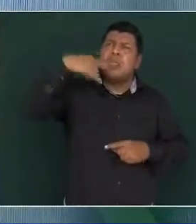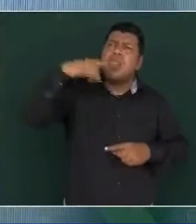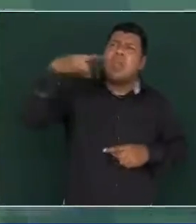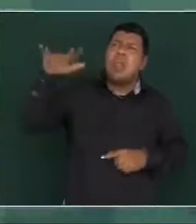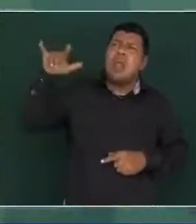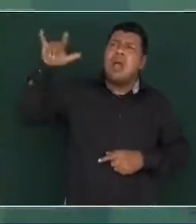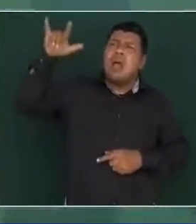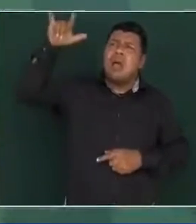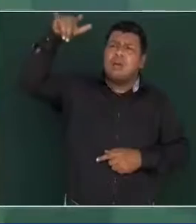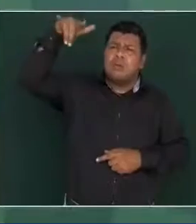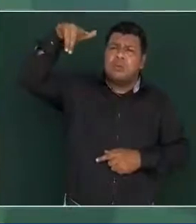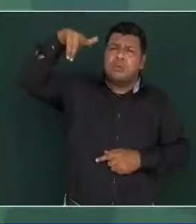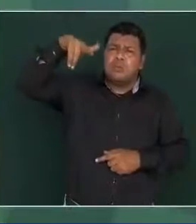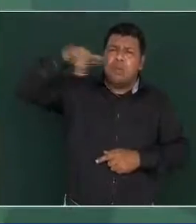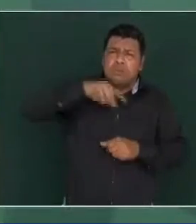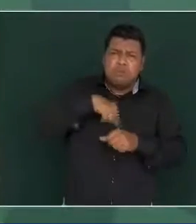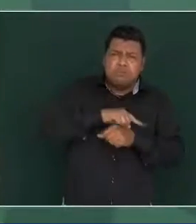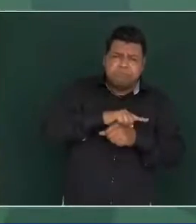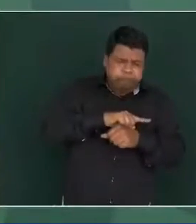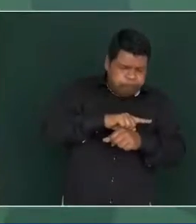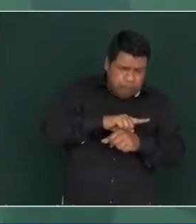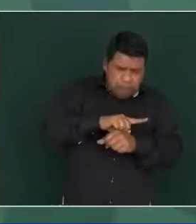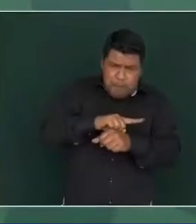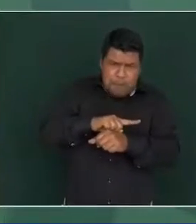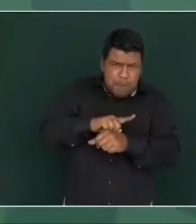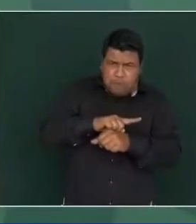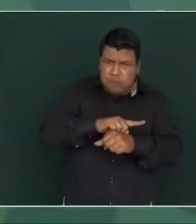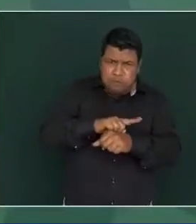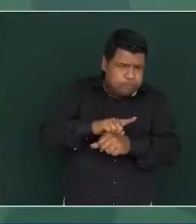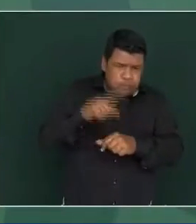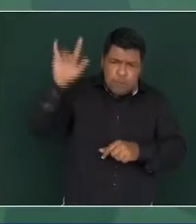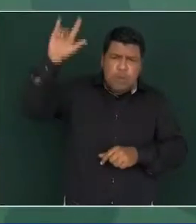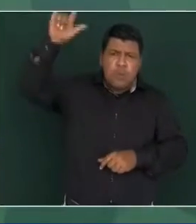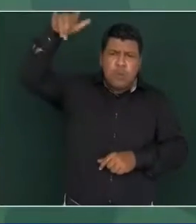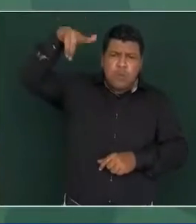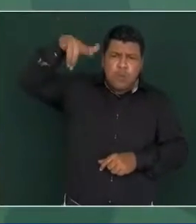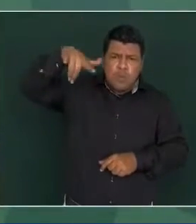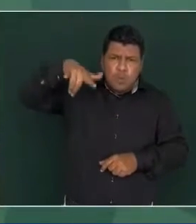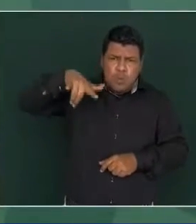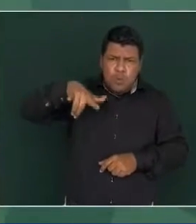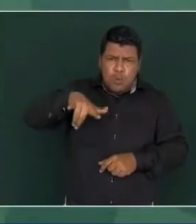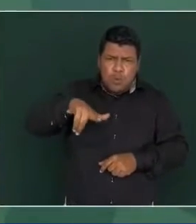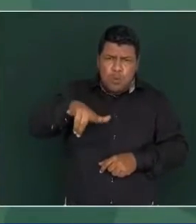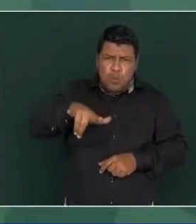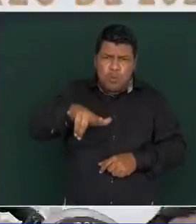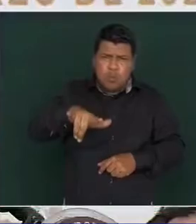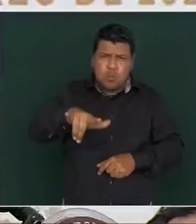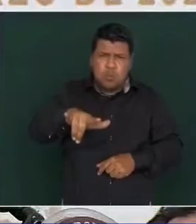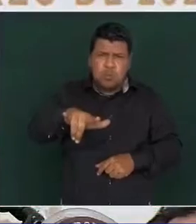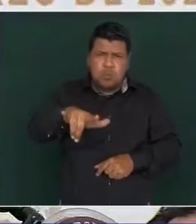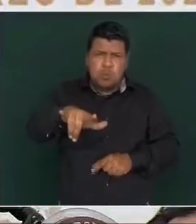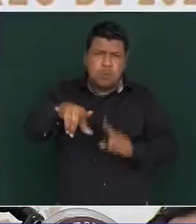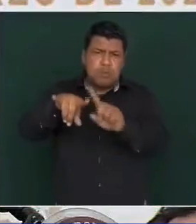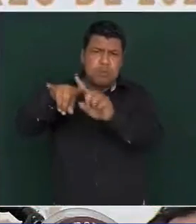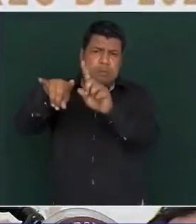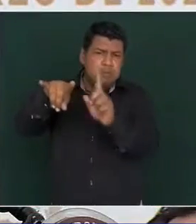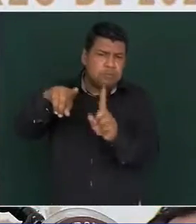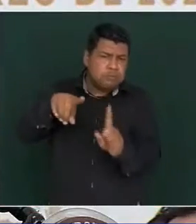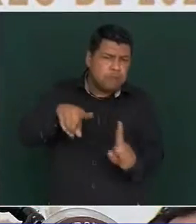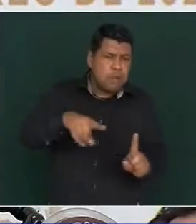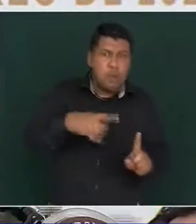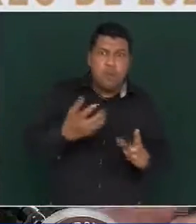la posición a través de radares, a la posición donde va a bajar a los pasajeros, cosa que no existe actualmente en nuestro